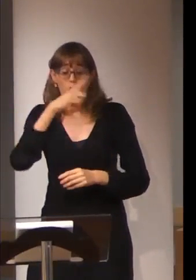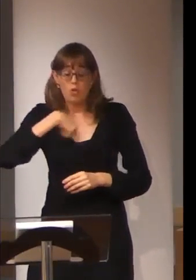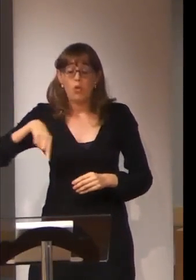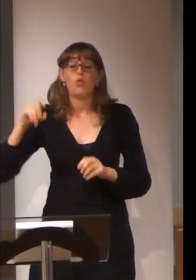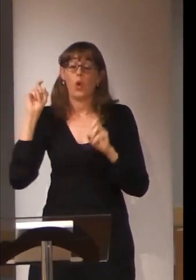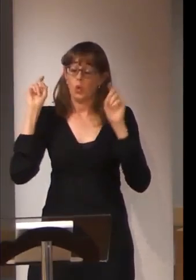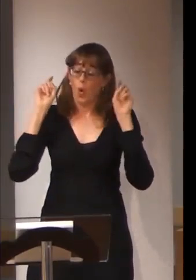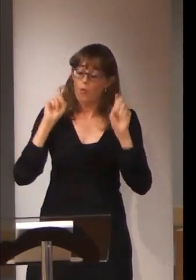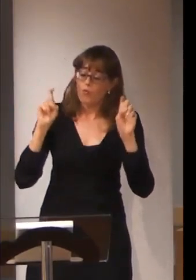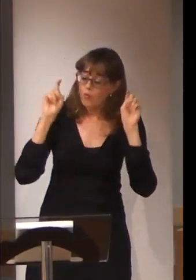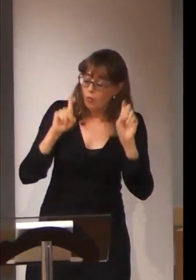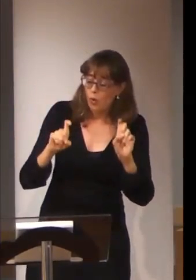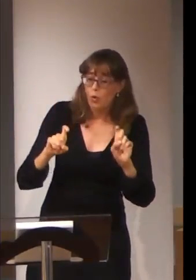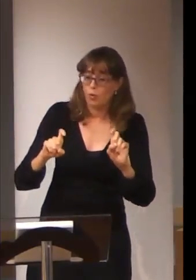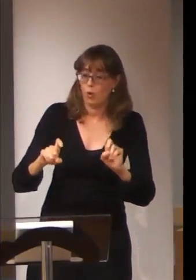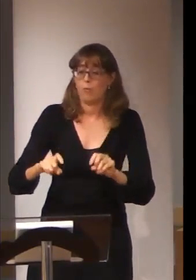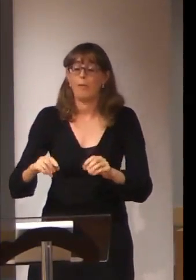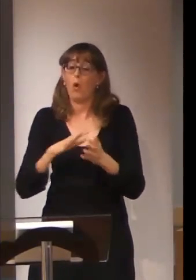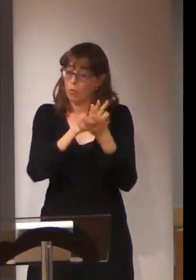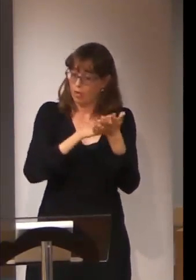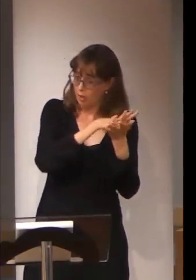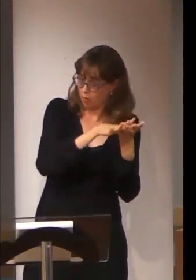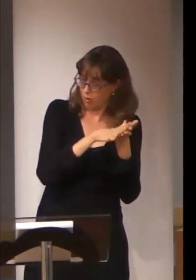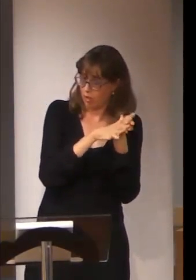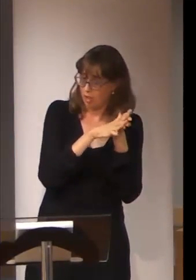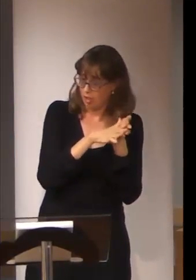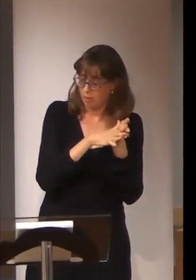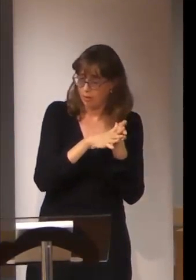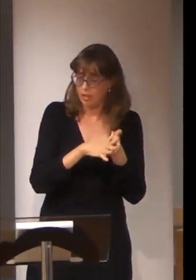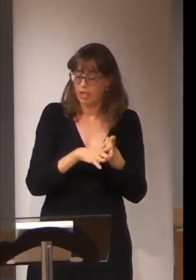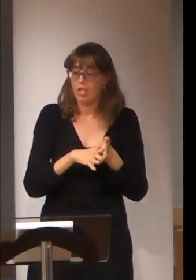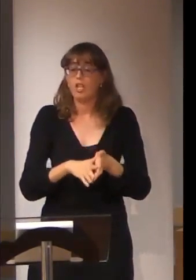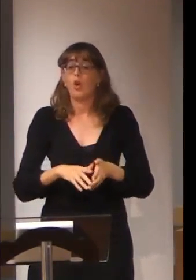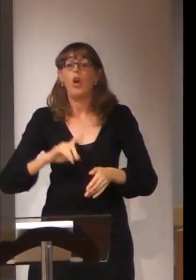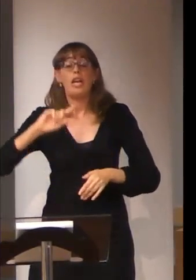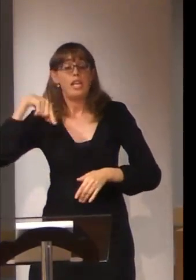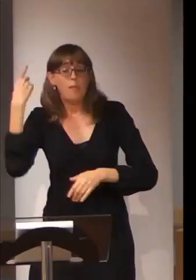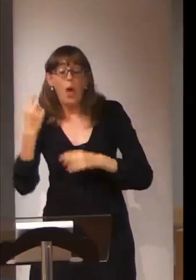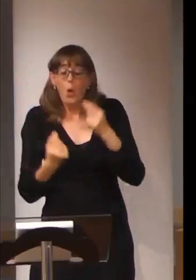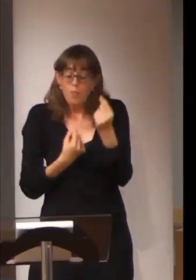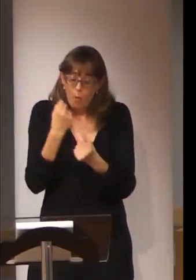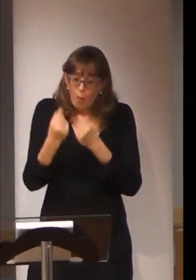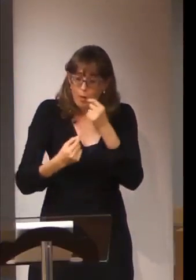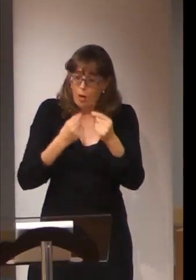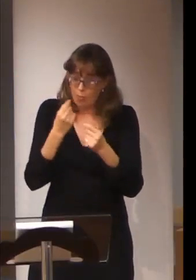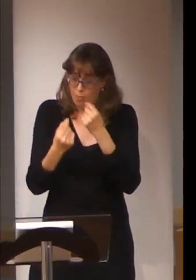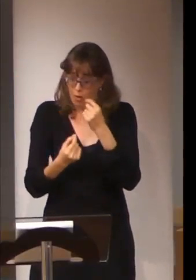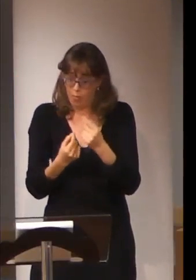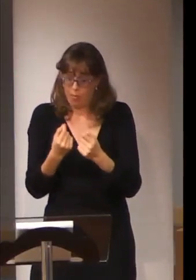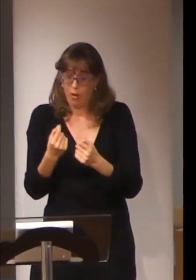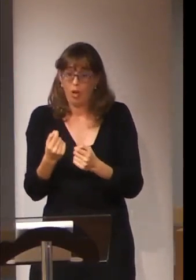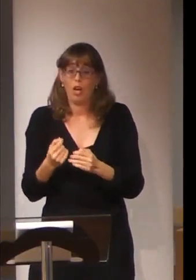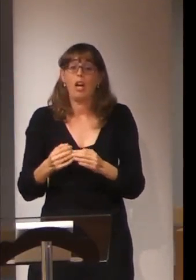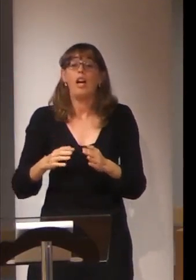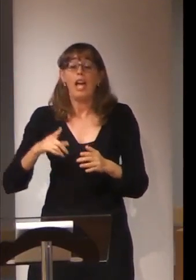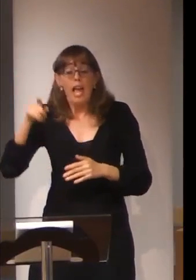En tercer lugar, nosotros formamos lengua de signos y después, de forma